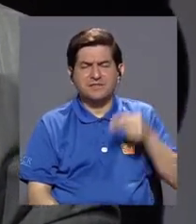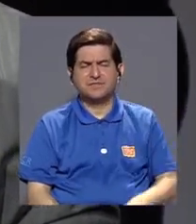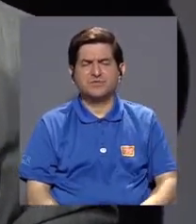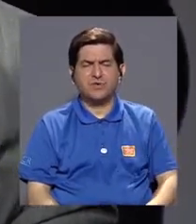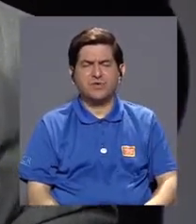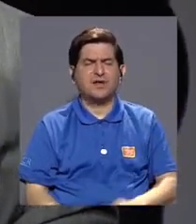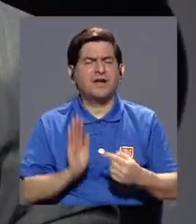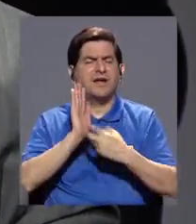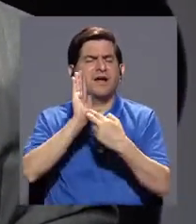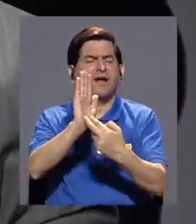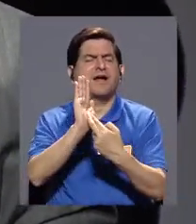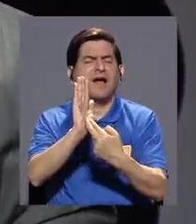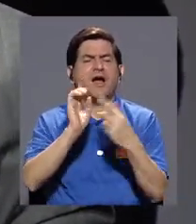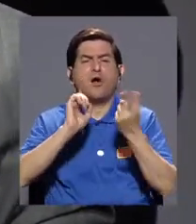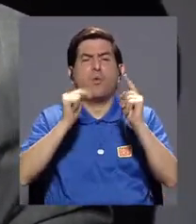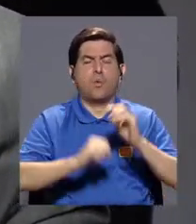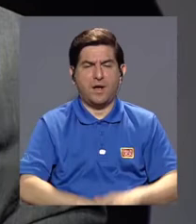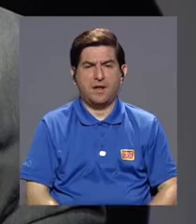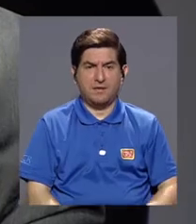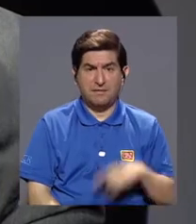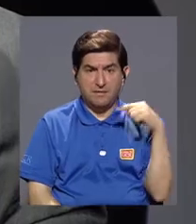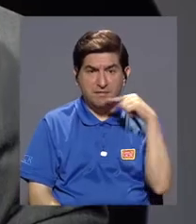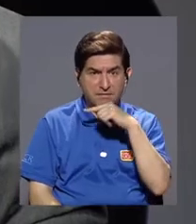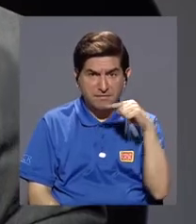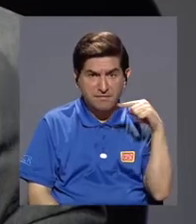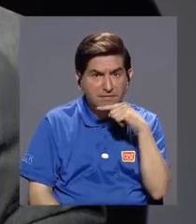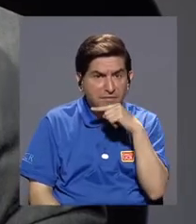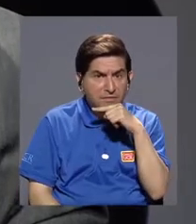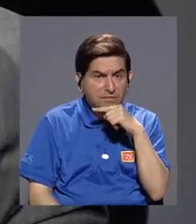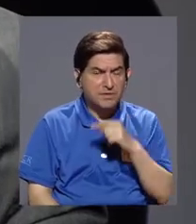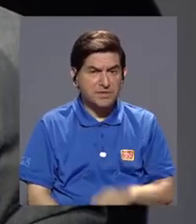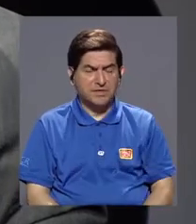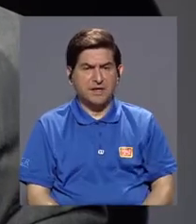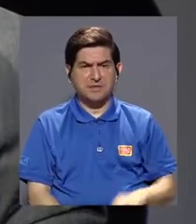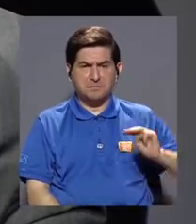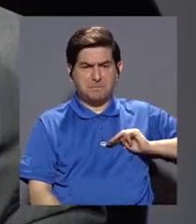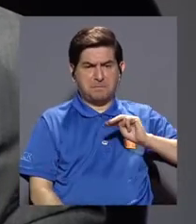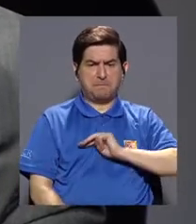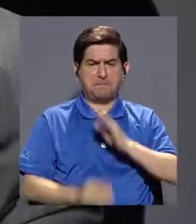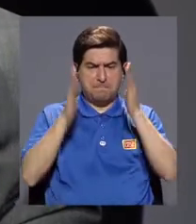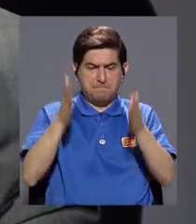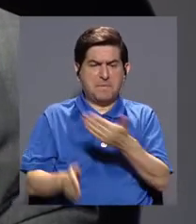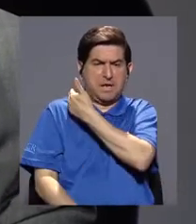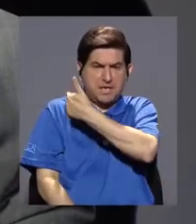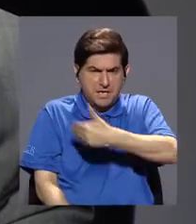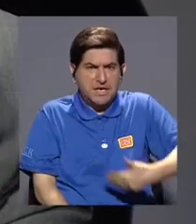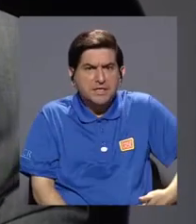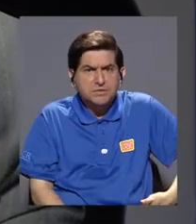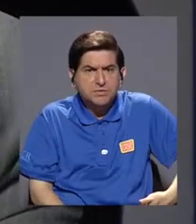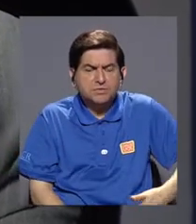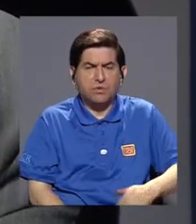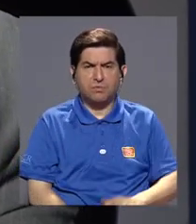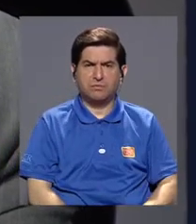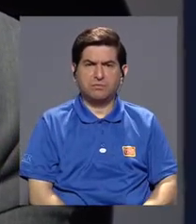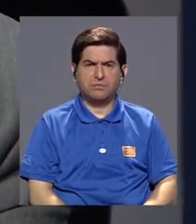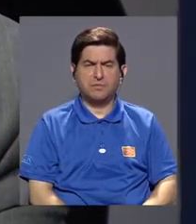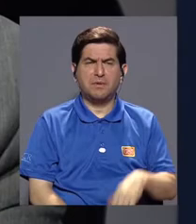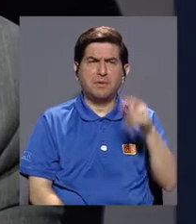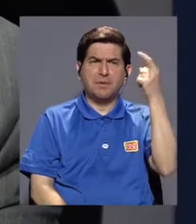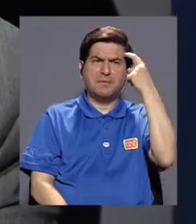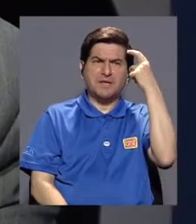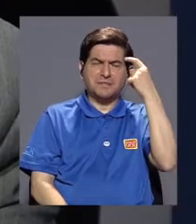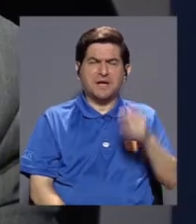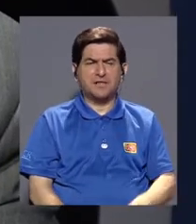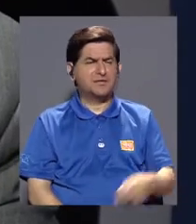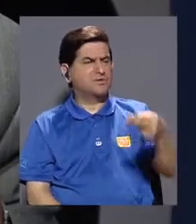orgánica representa? Me gusta eso. El PUS, el ministro de la Presidencia, desde el